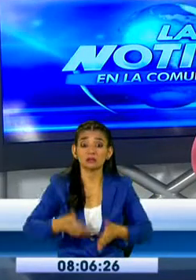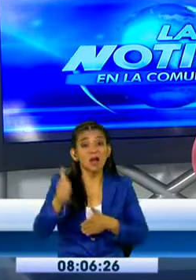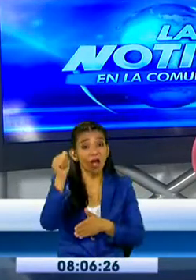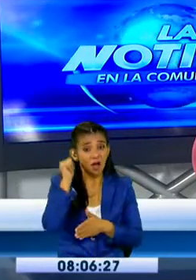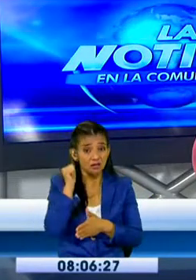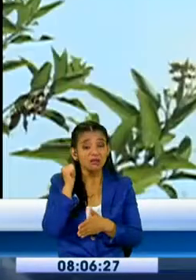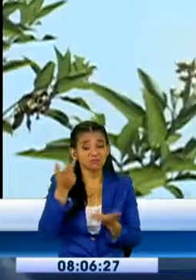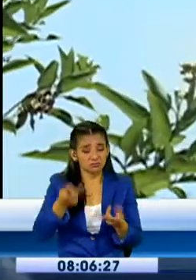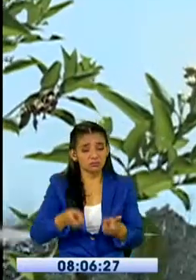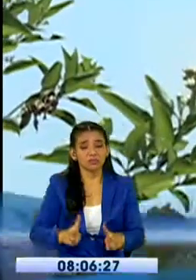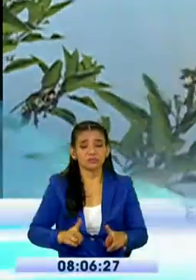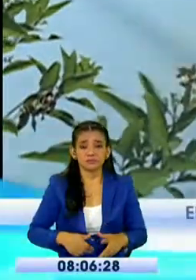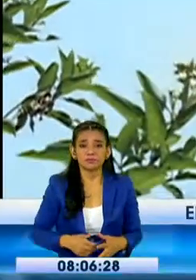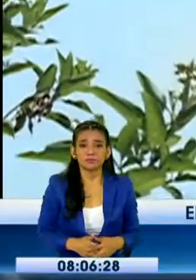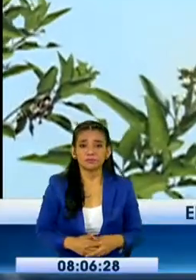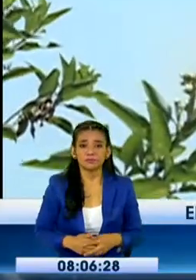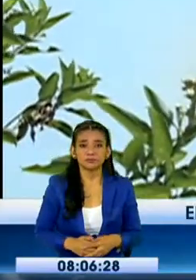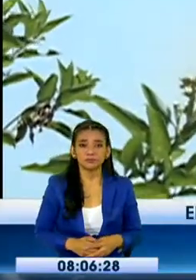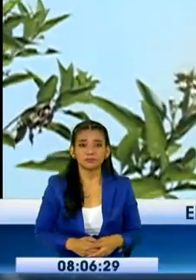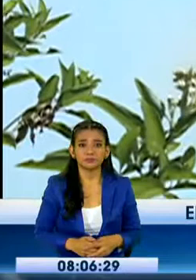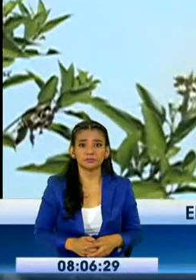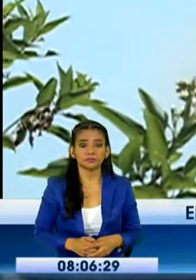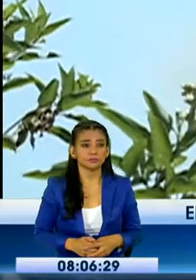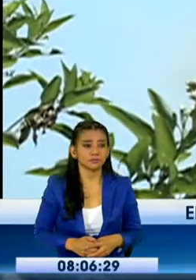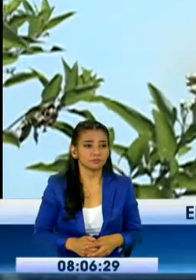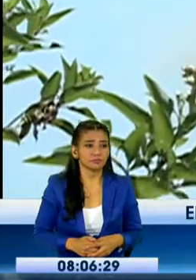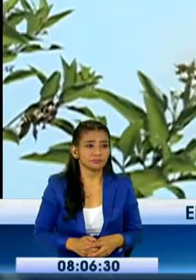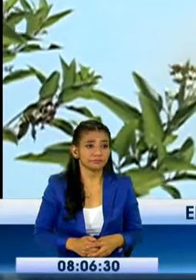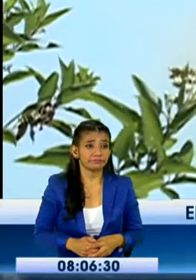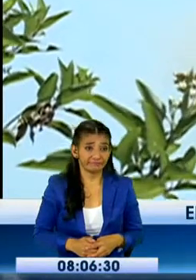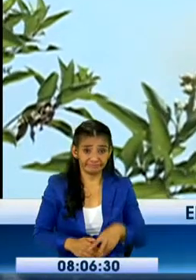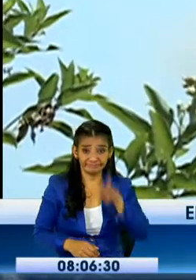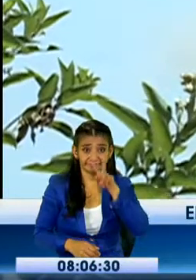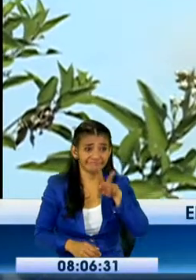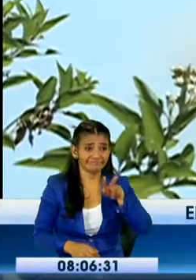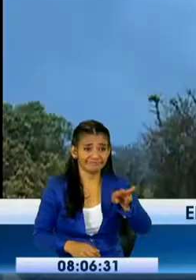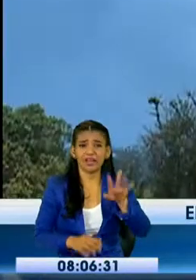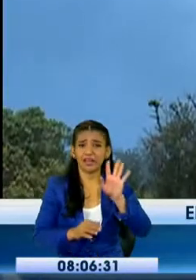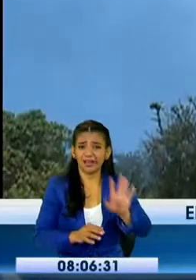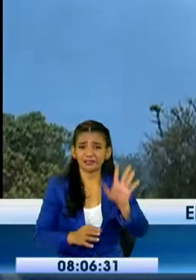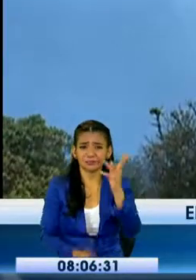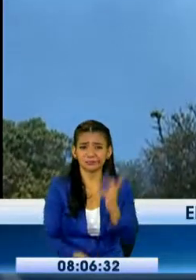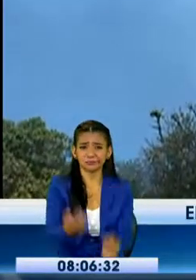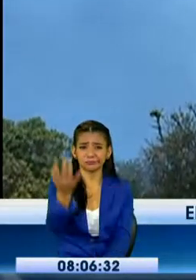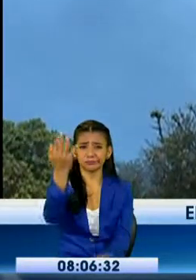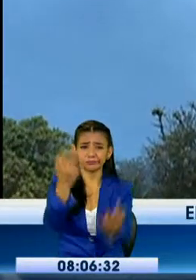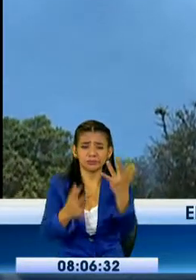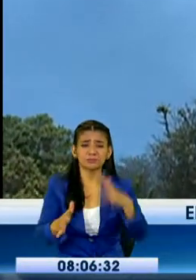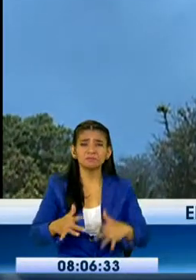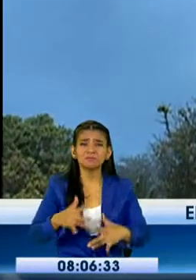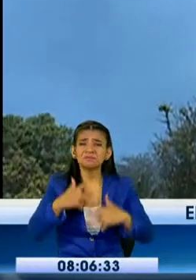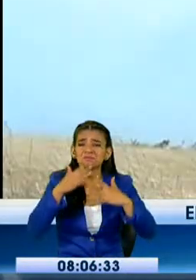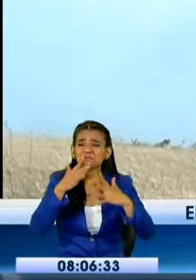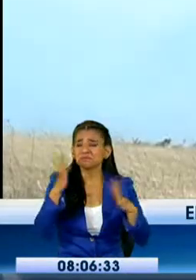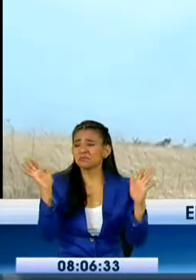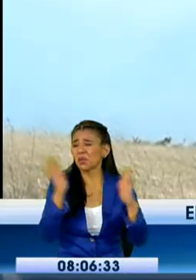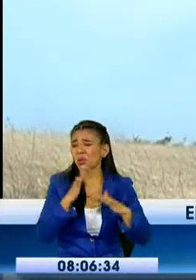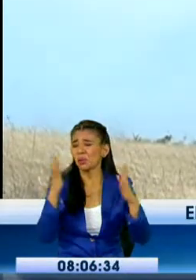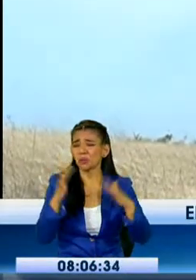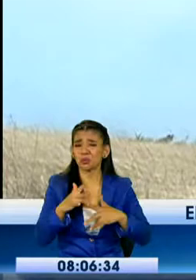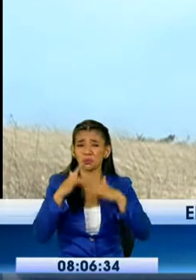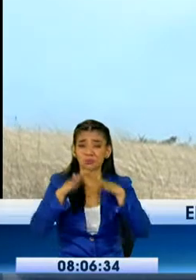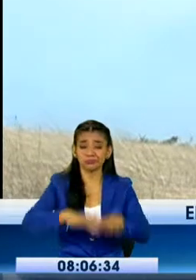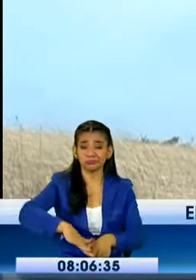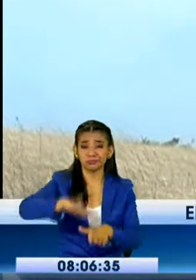ayer. Estos son los sonidos de la destrucción causada por el fuego. El olor a humo inundaba el ambiente aquí en el